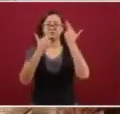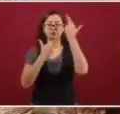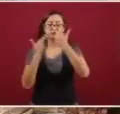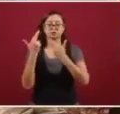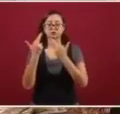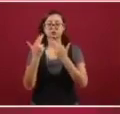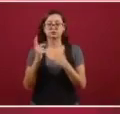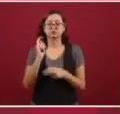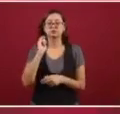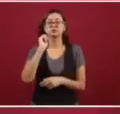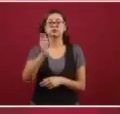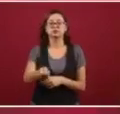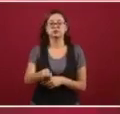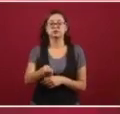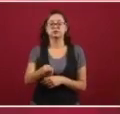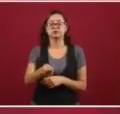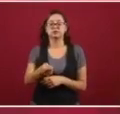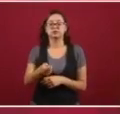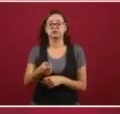cuidar que no se vaya